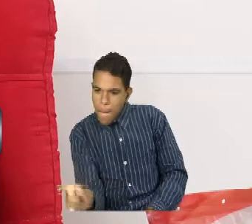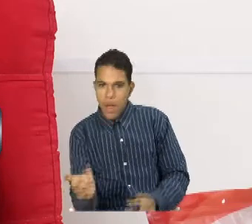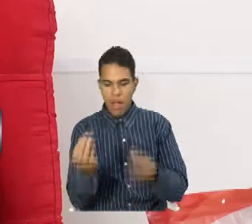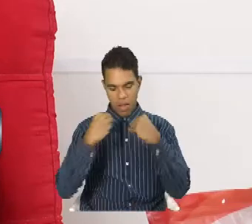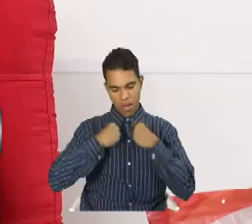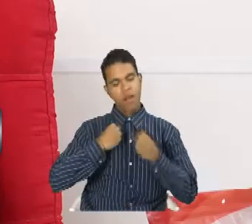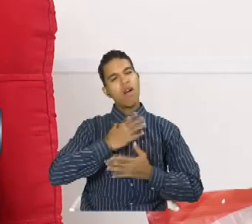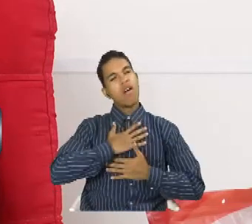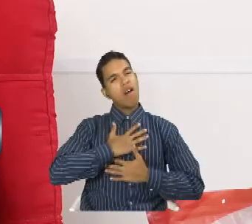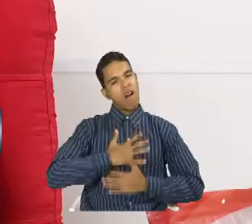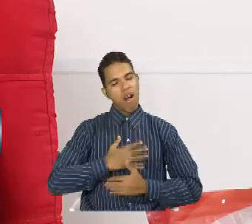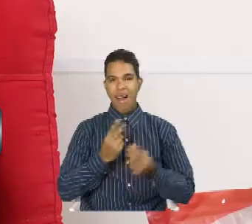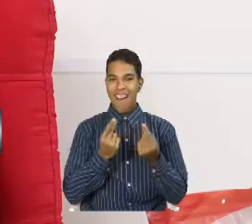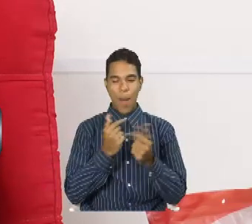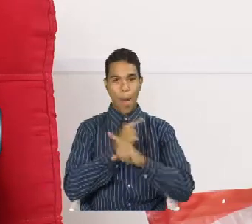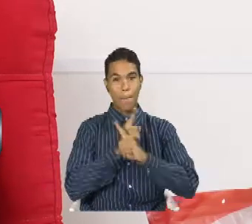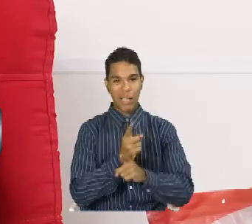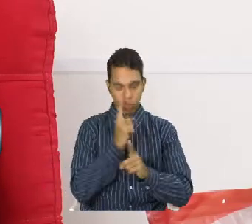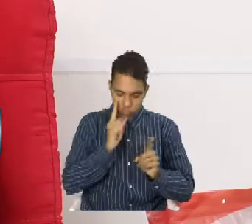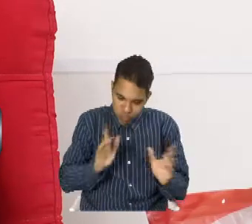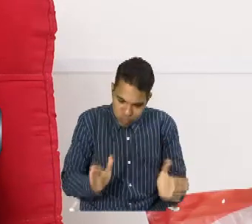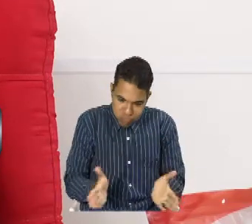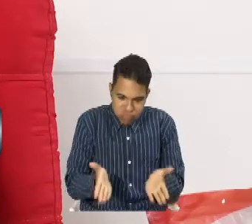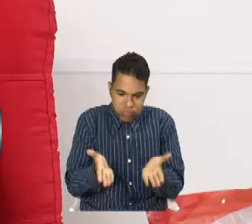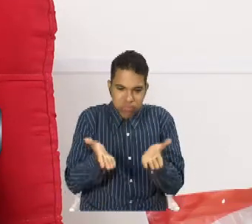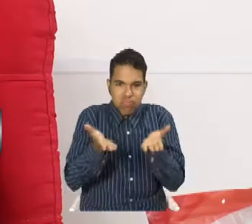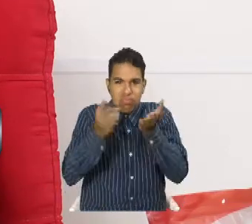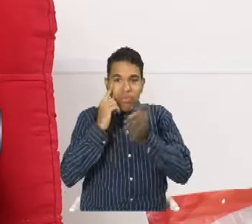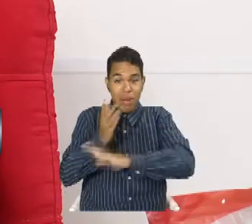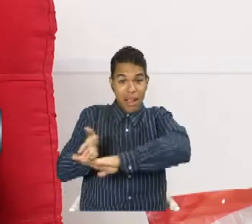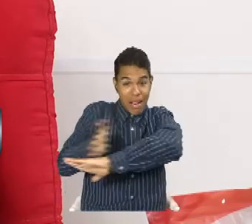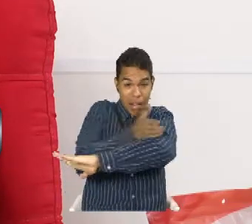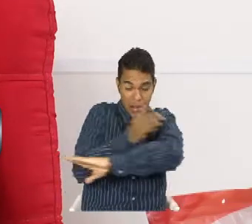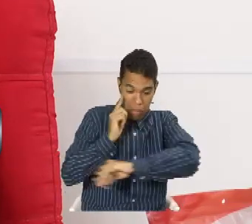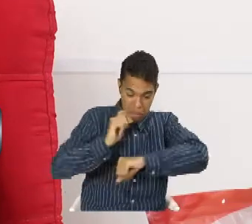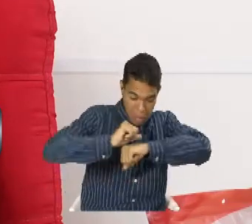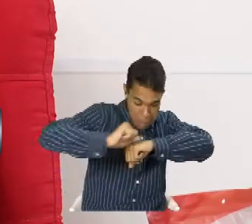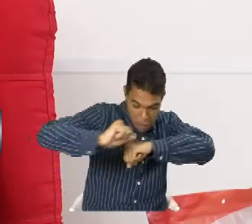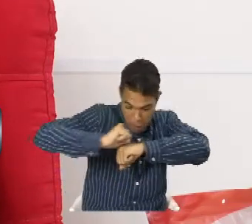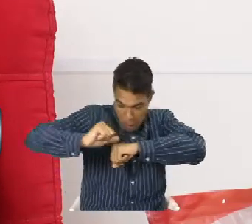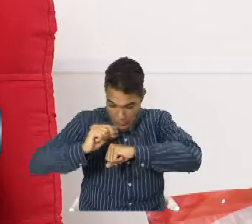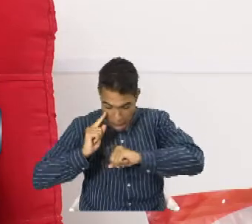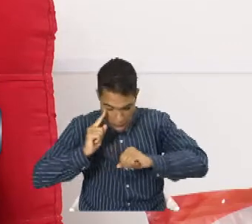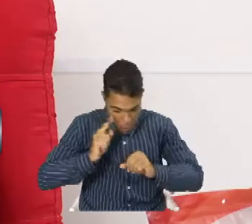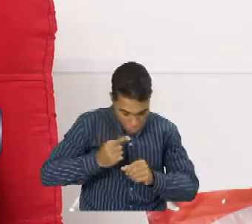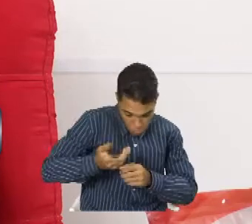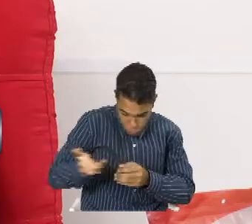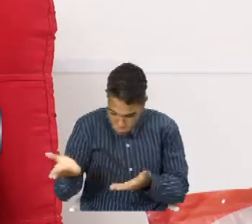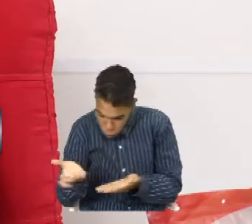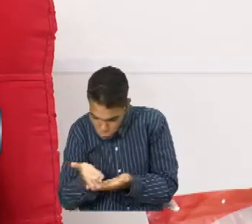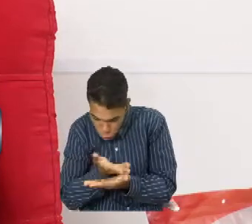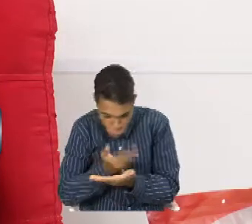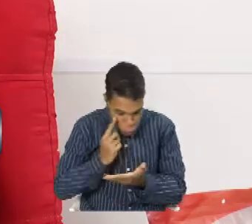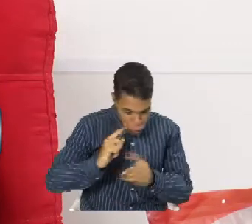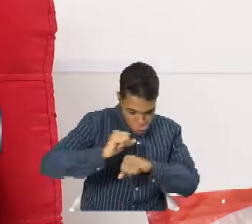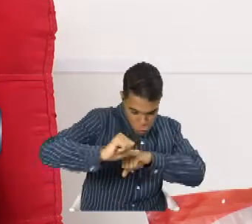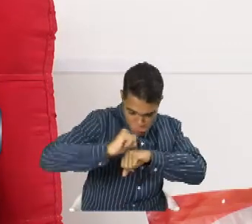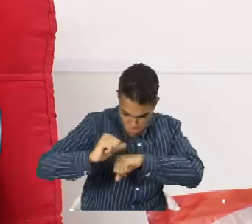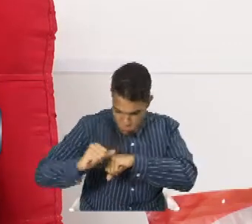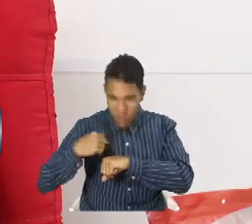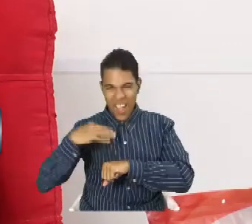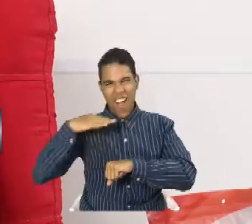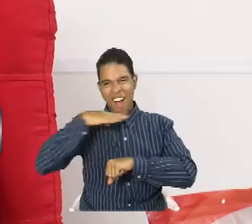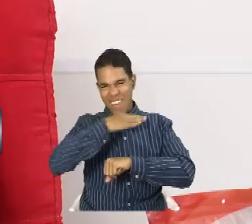rápido y para optimizar los resultados pues que el cirujano estético o cirujano plástico